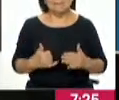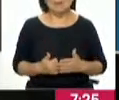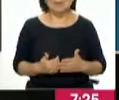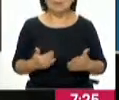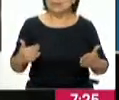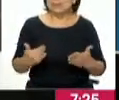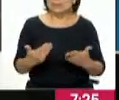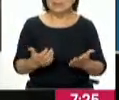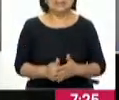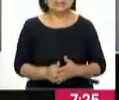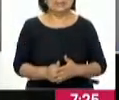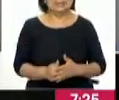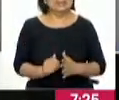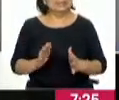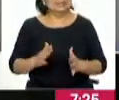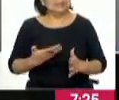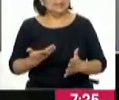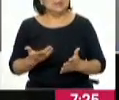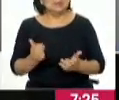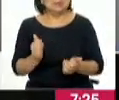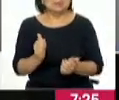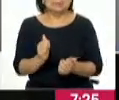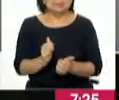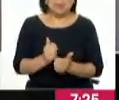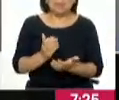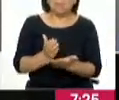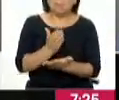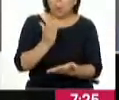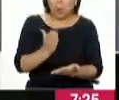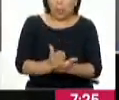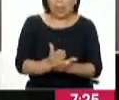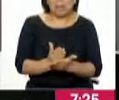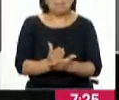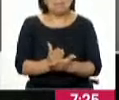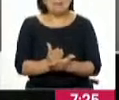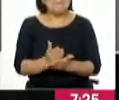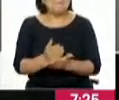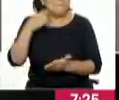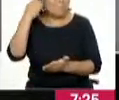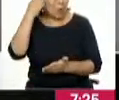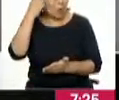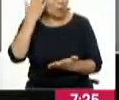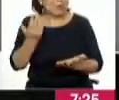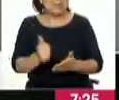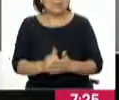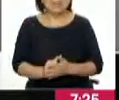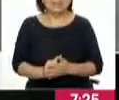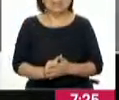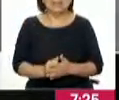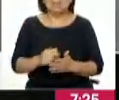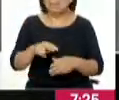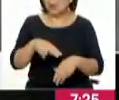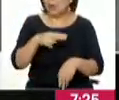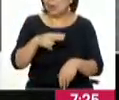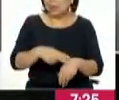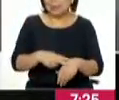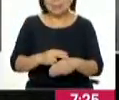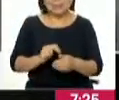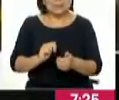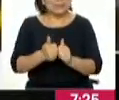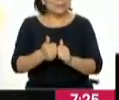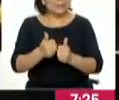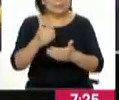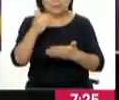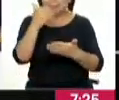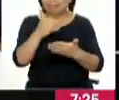enfrentando un tema de un posible juicio político que están llevando adelante la Asamblea. Y además, con este tema del embate de la naturaleza, ha tocado cambiar la